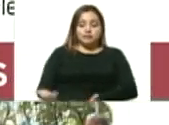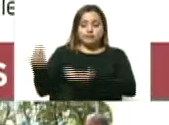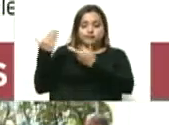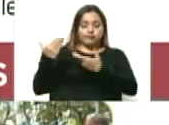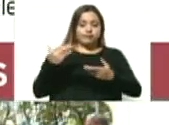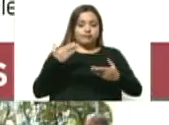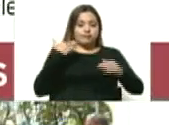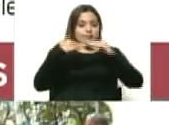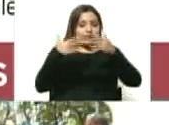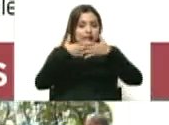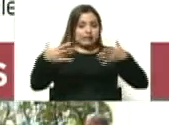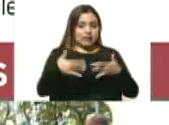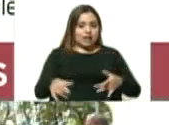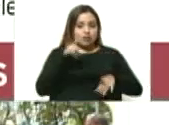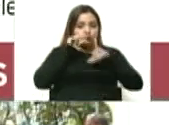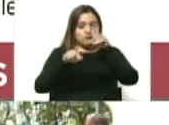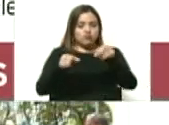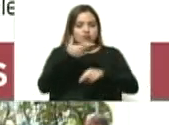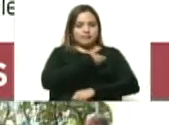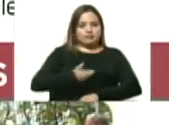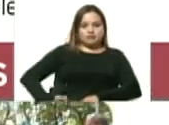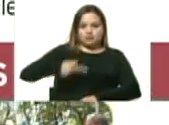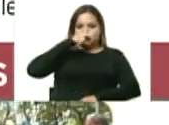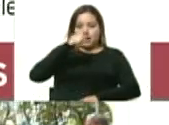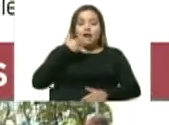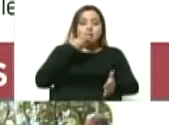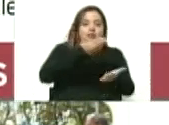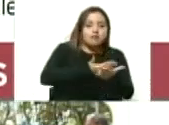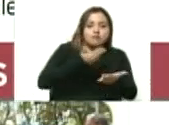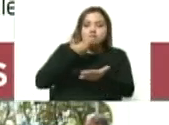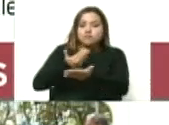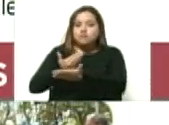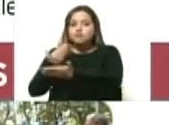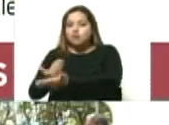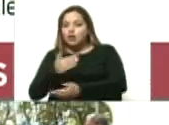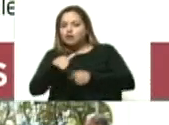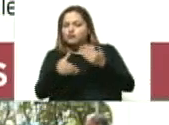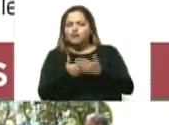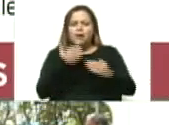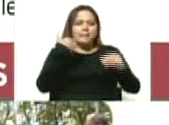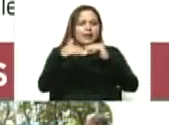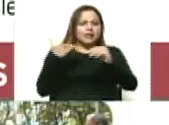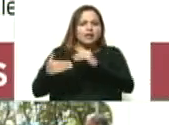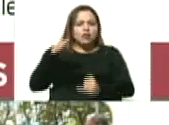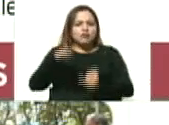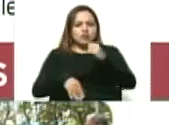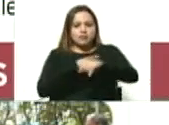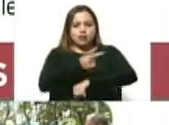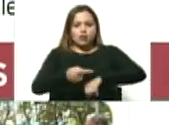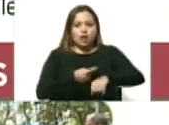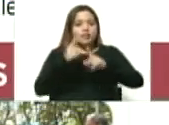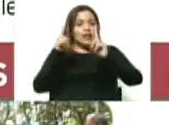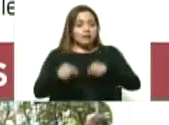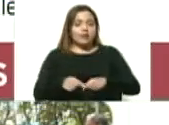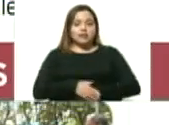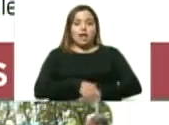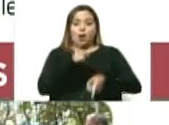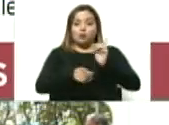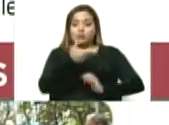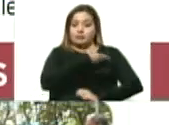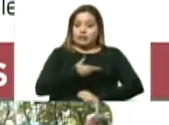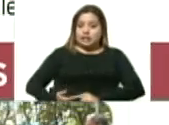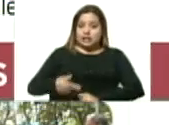Estado, quien ha agradecido entonces lo que han sido los mensajes a lo largo de las últimas horas, incluso de mandatarios de